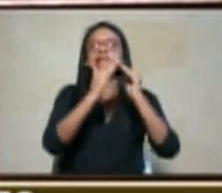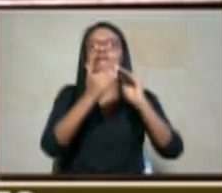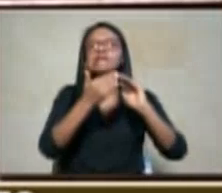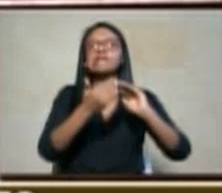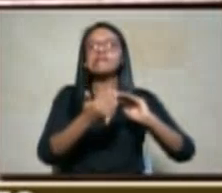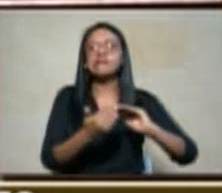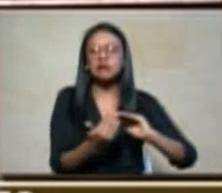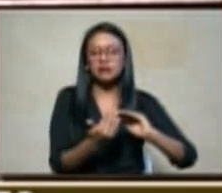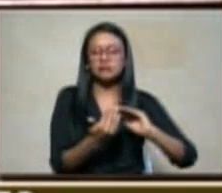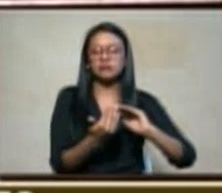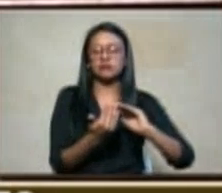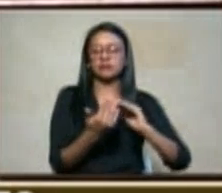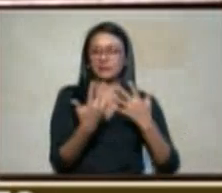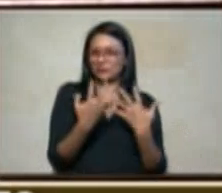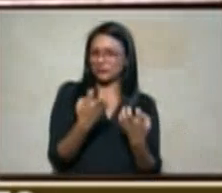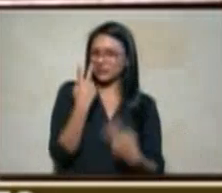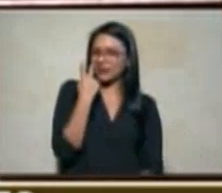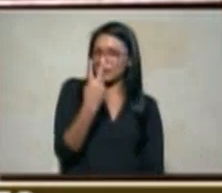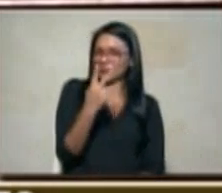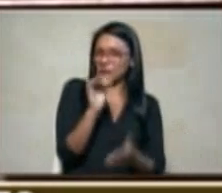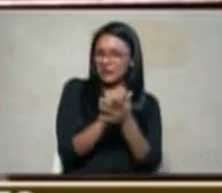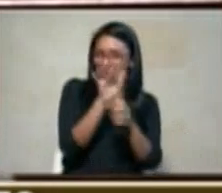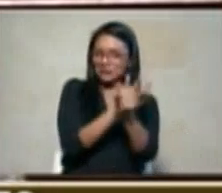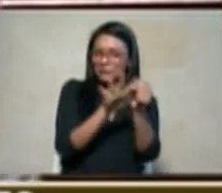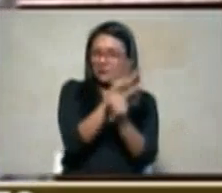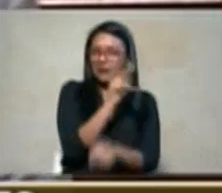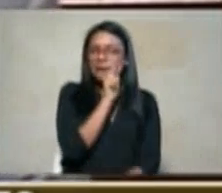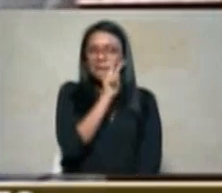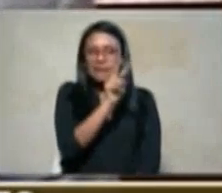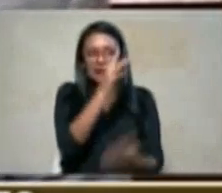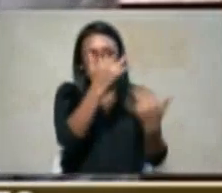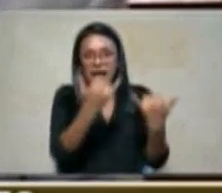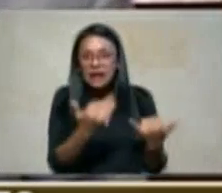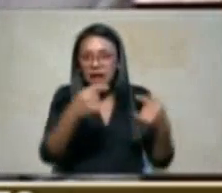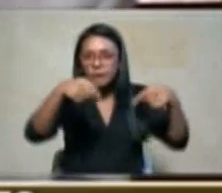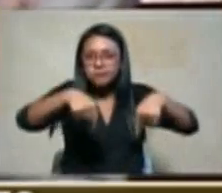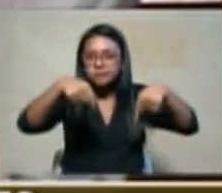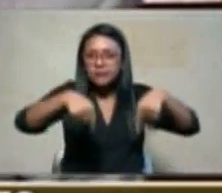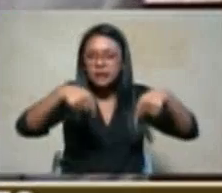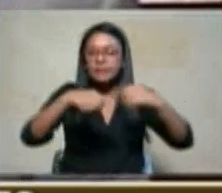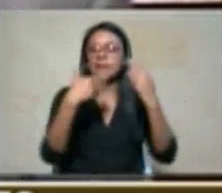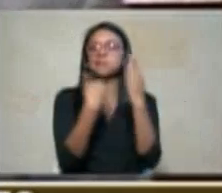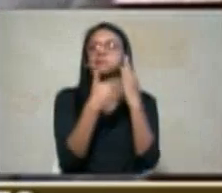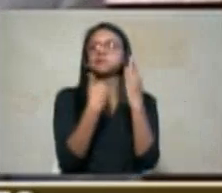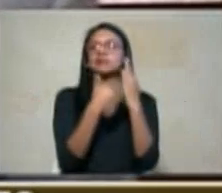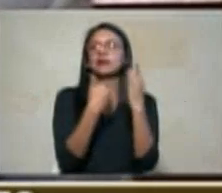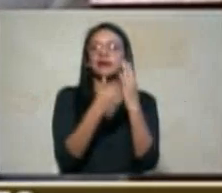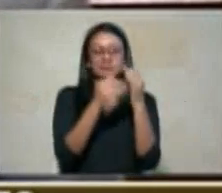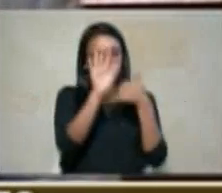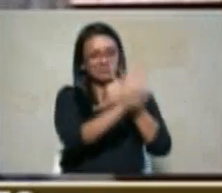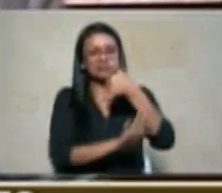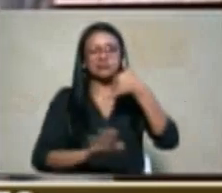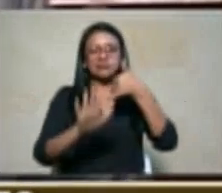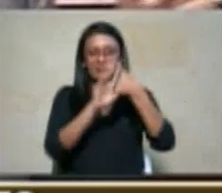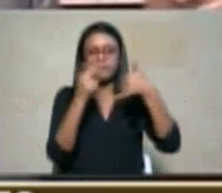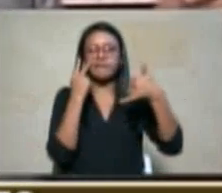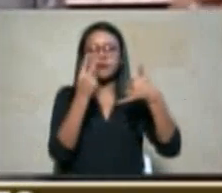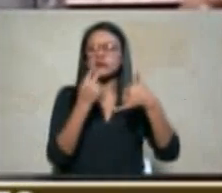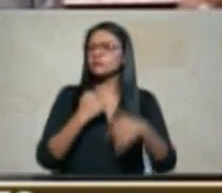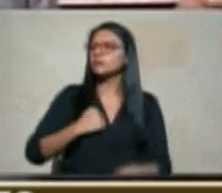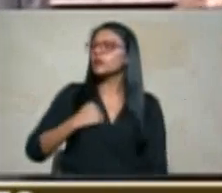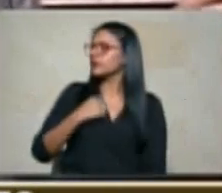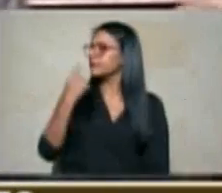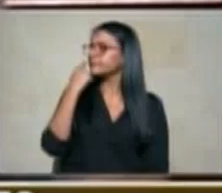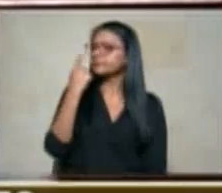destruida. Yo quiero ver ese caso aquí para que para evidenciarlo un poco ante el país. ¿Me presta